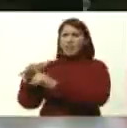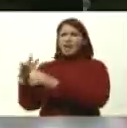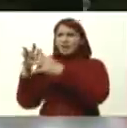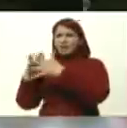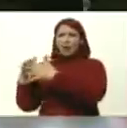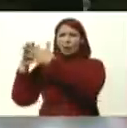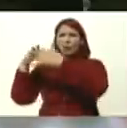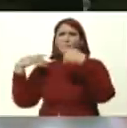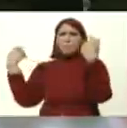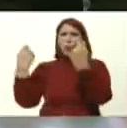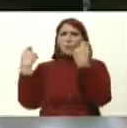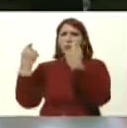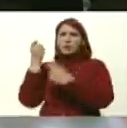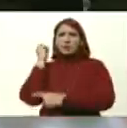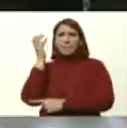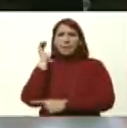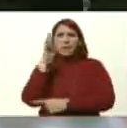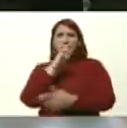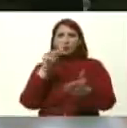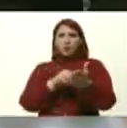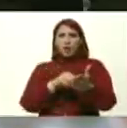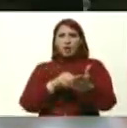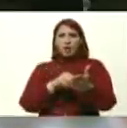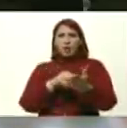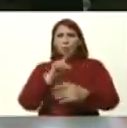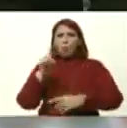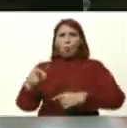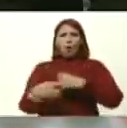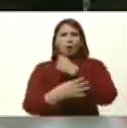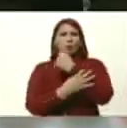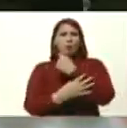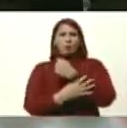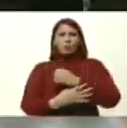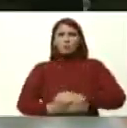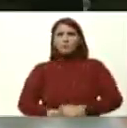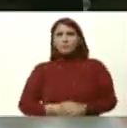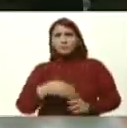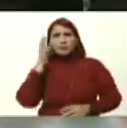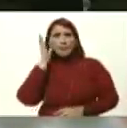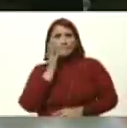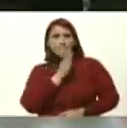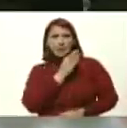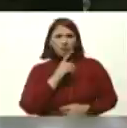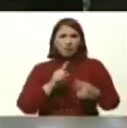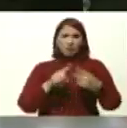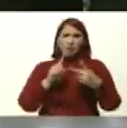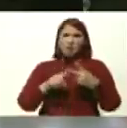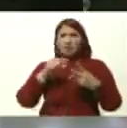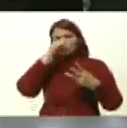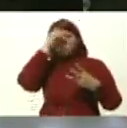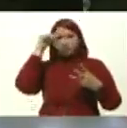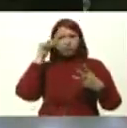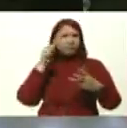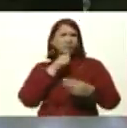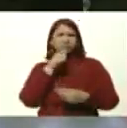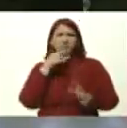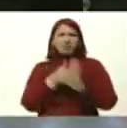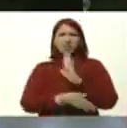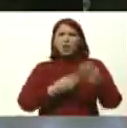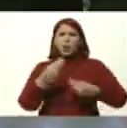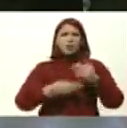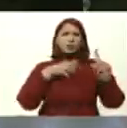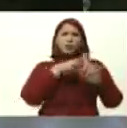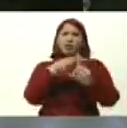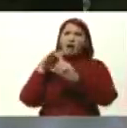promovidos por esa Asamblea Nacional de Guaidó, de Capriles, de Ramos Alup, de Julio Borges? ¿A quién le hizo daño? A los